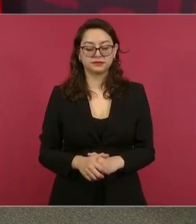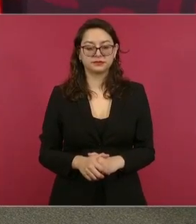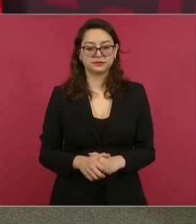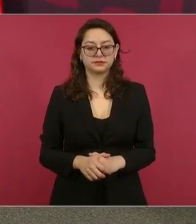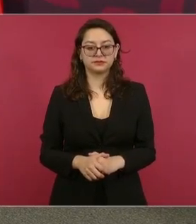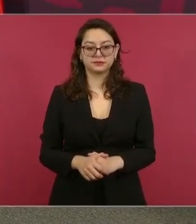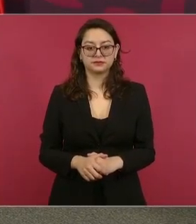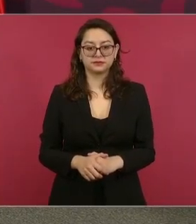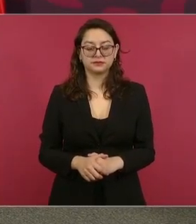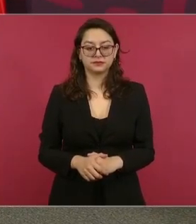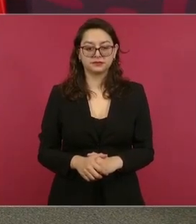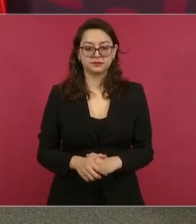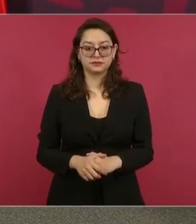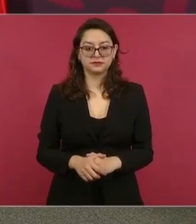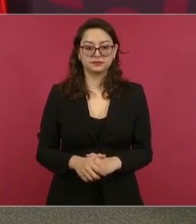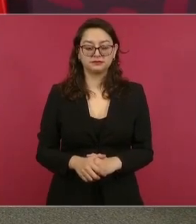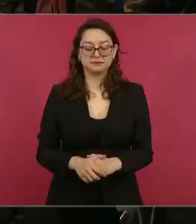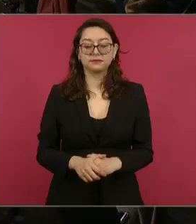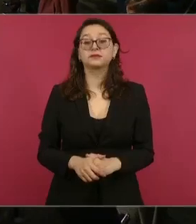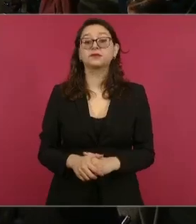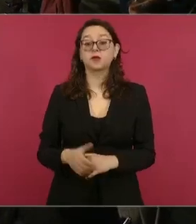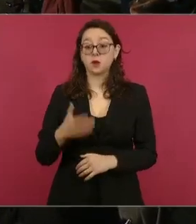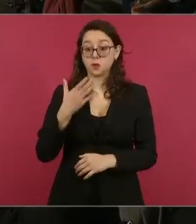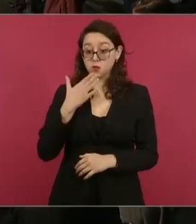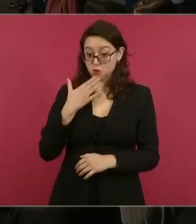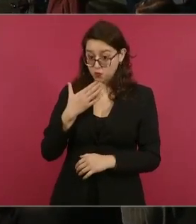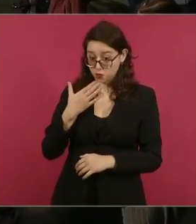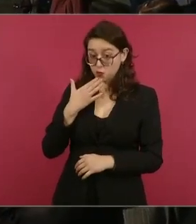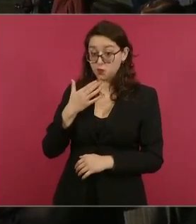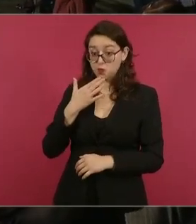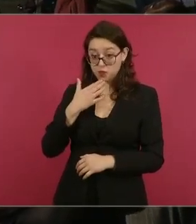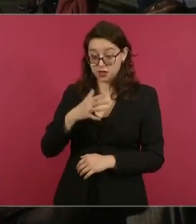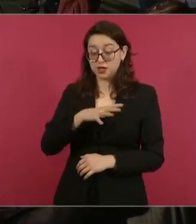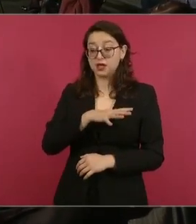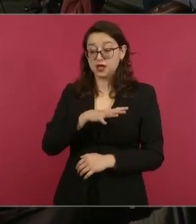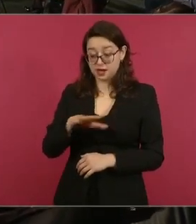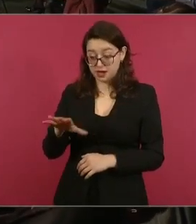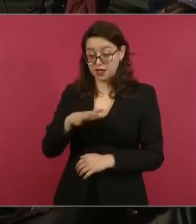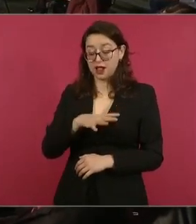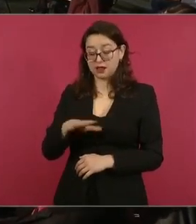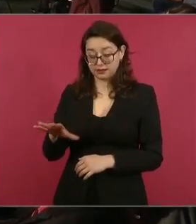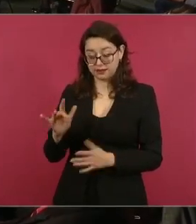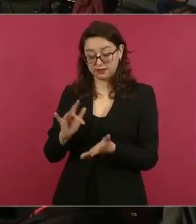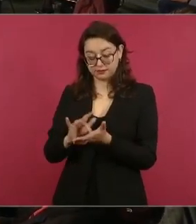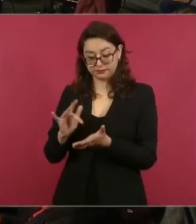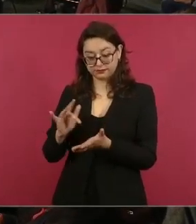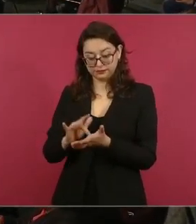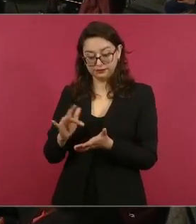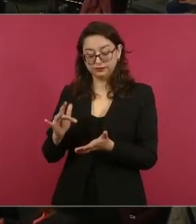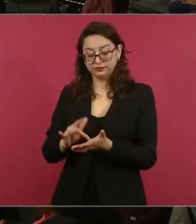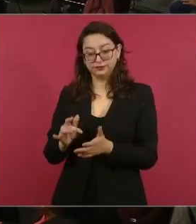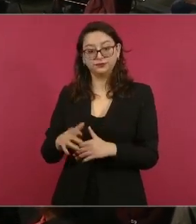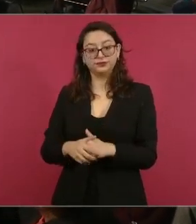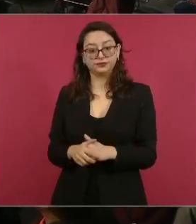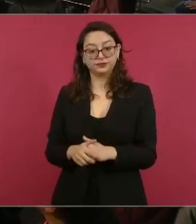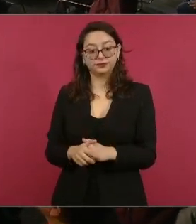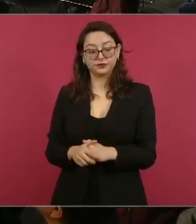en Acapulco. Muy bien, general, vamos a continuar